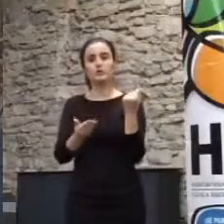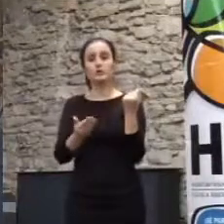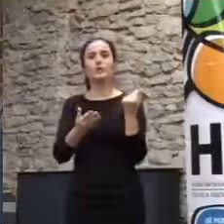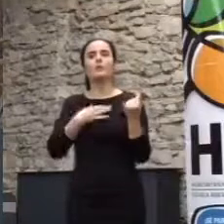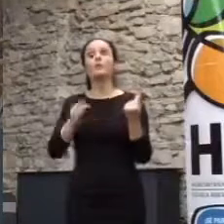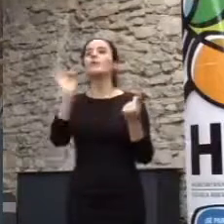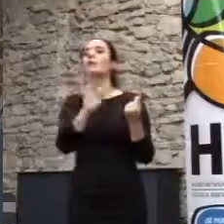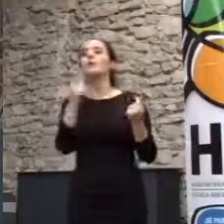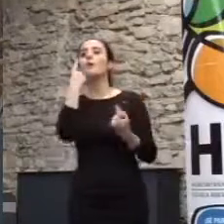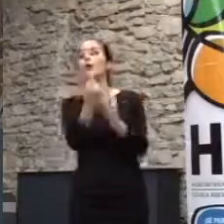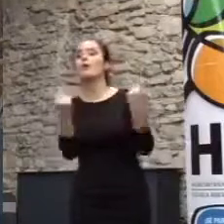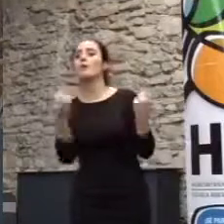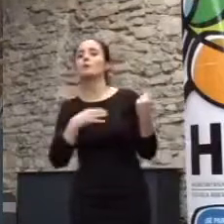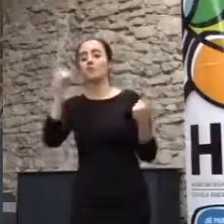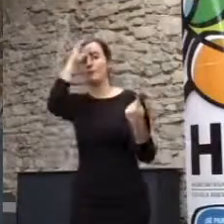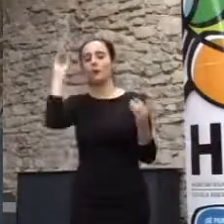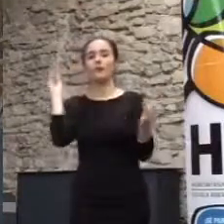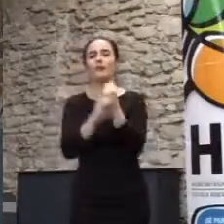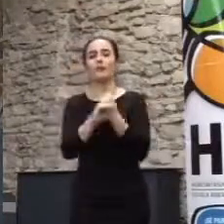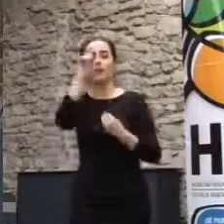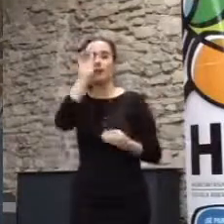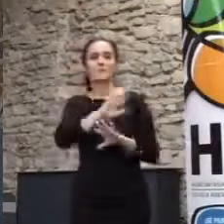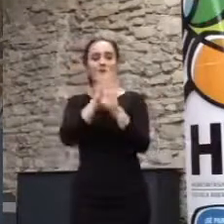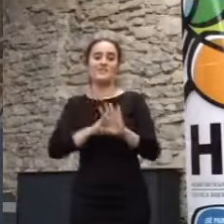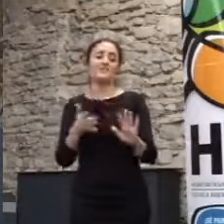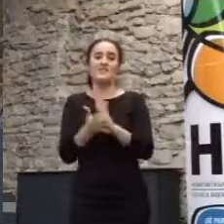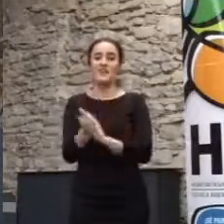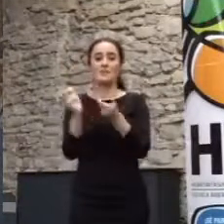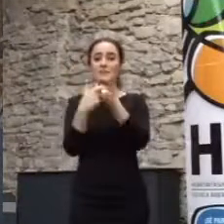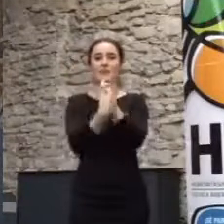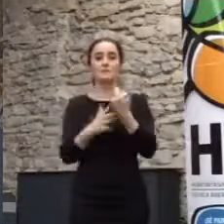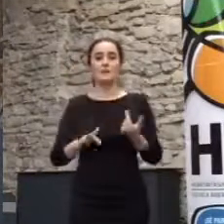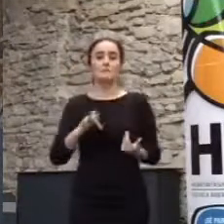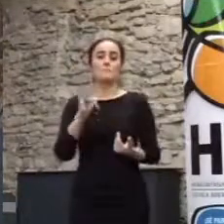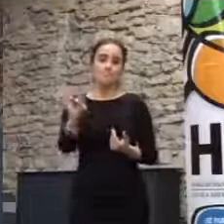¿no? De esa apertura. Pero yo creo que es un poquito participar y aprovechar esas aperturas.